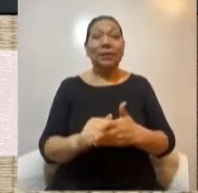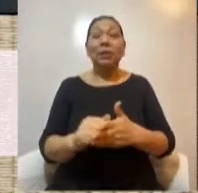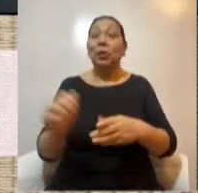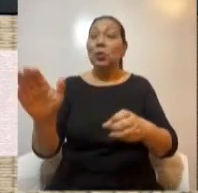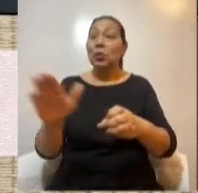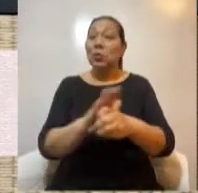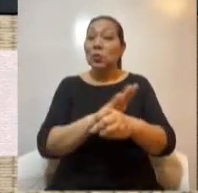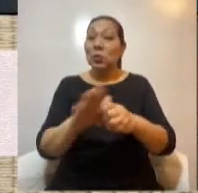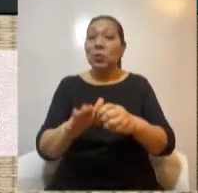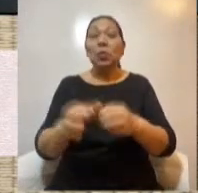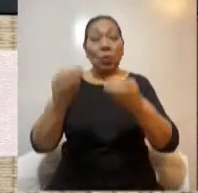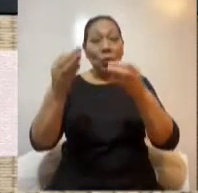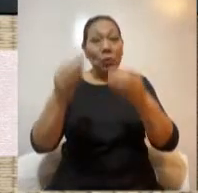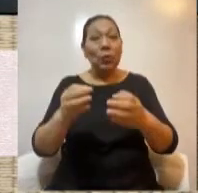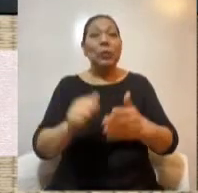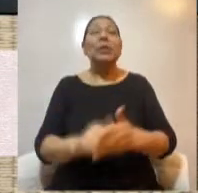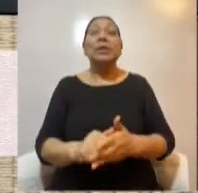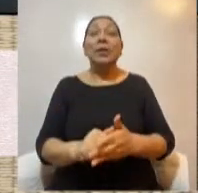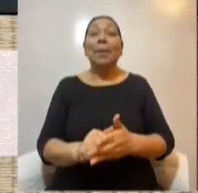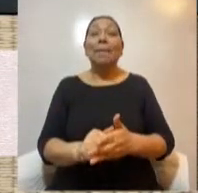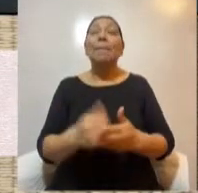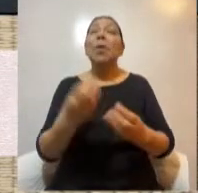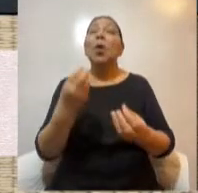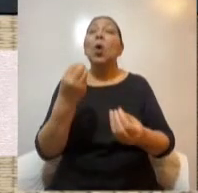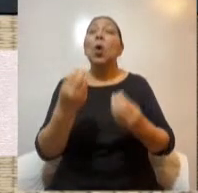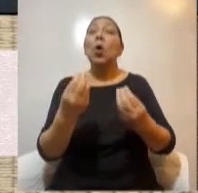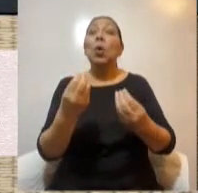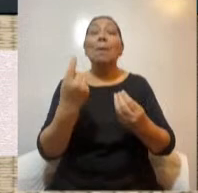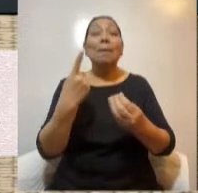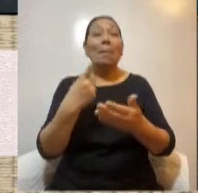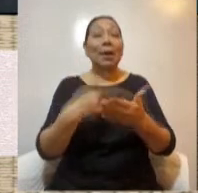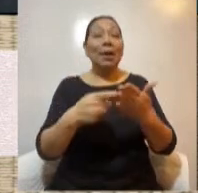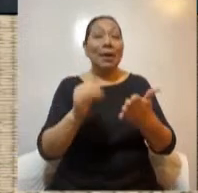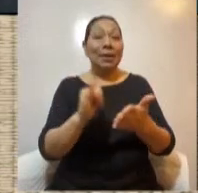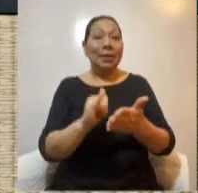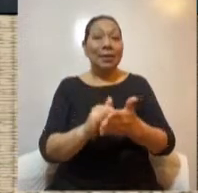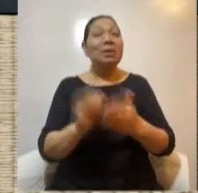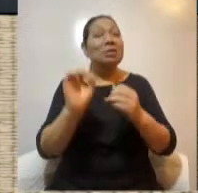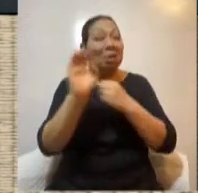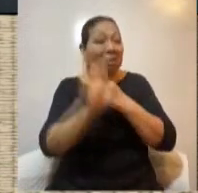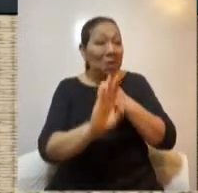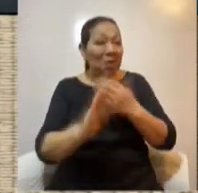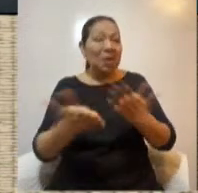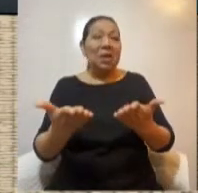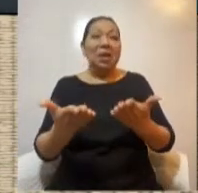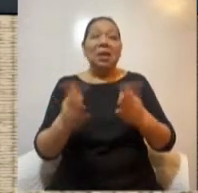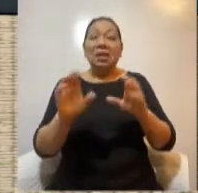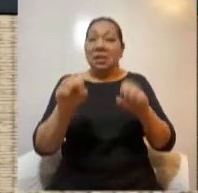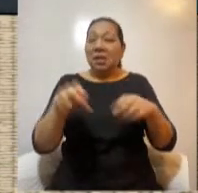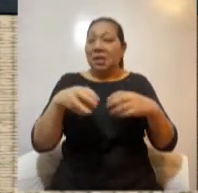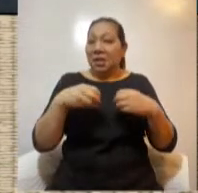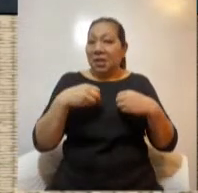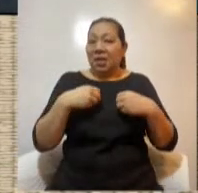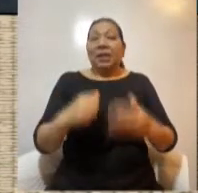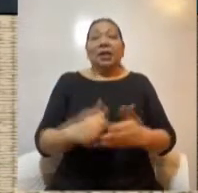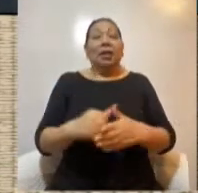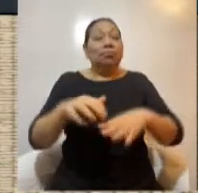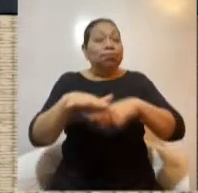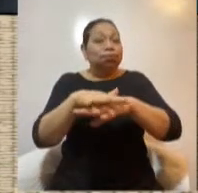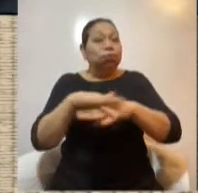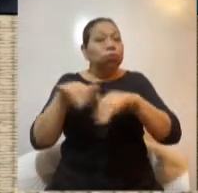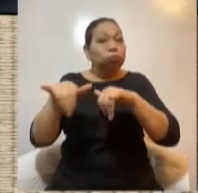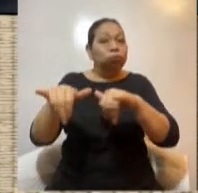distinción lo suficientemente justificada como para que esté avalada, sea aceptable una intromisión